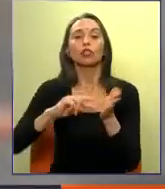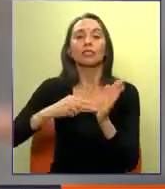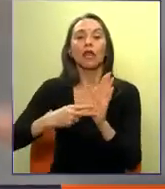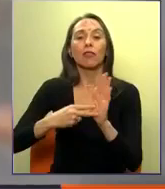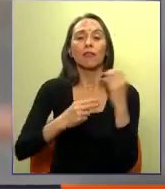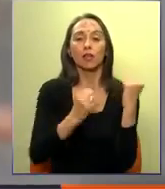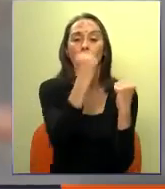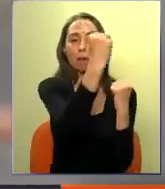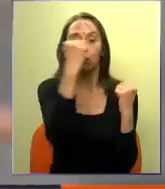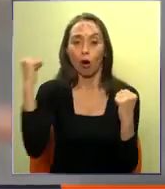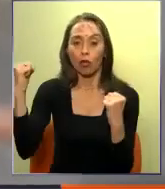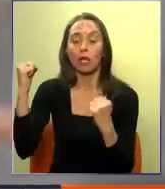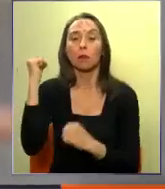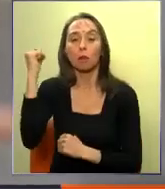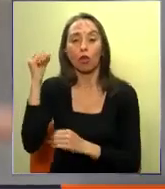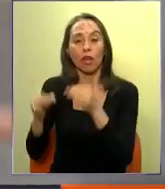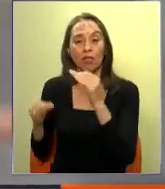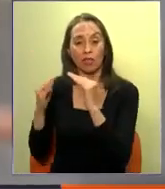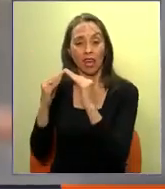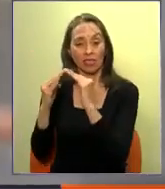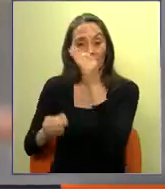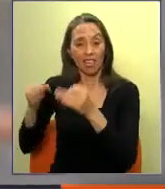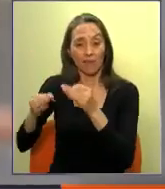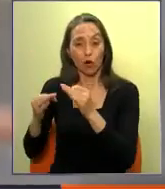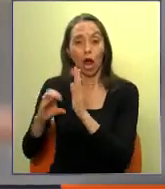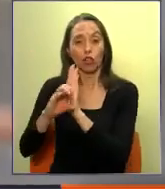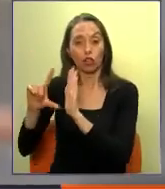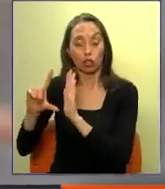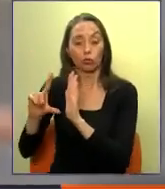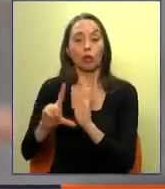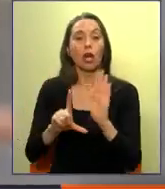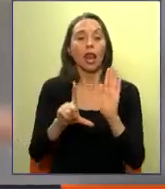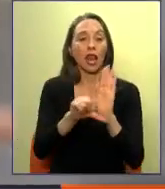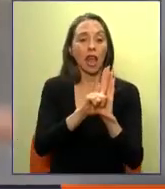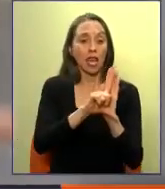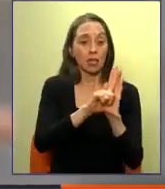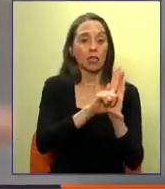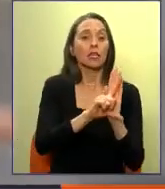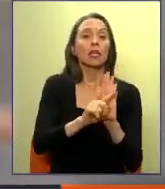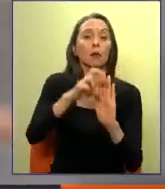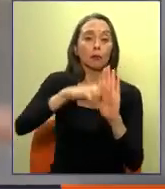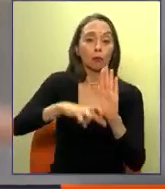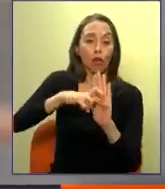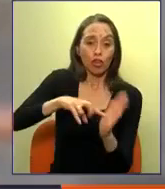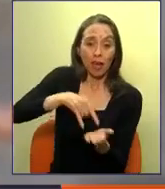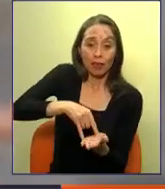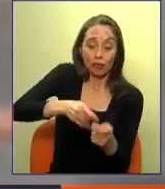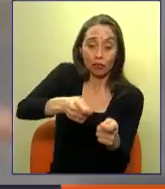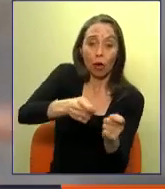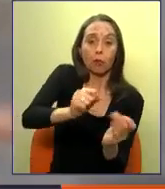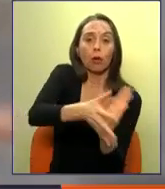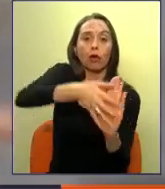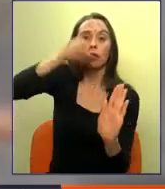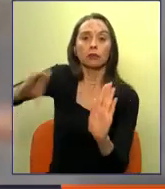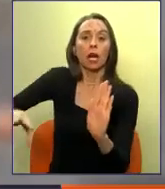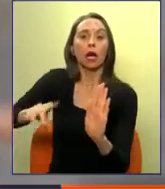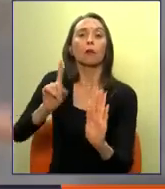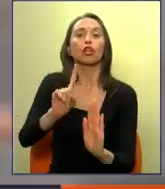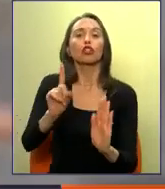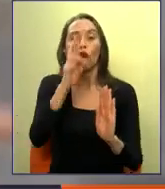poder que tiene el Tribunal Constitucional hoy de echar abajo leyes por inconstitucionales antes de que siquiera hayan nacido. Que es, además ha